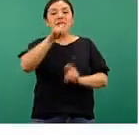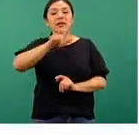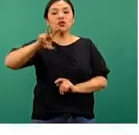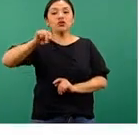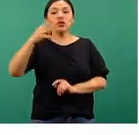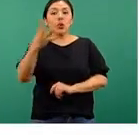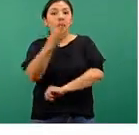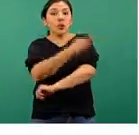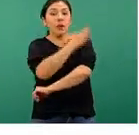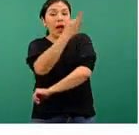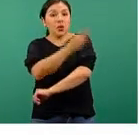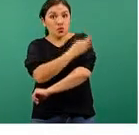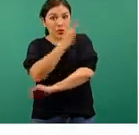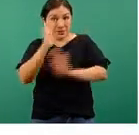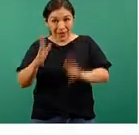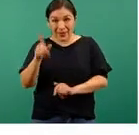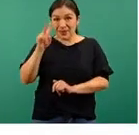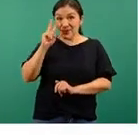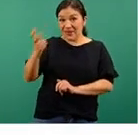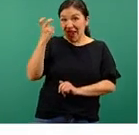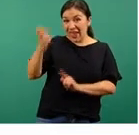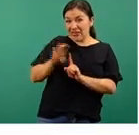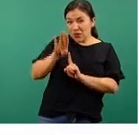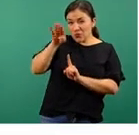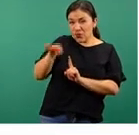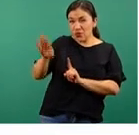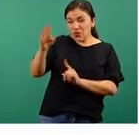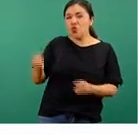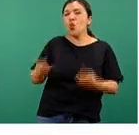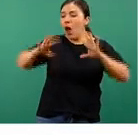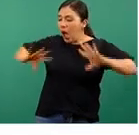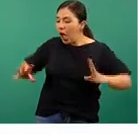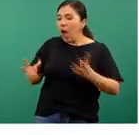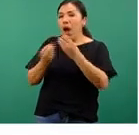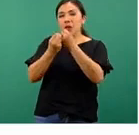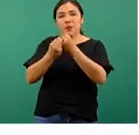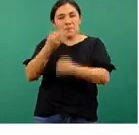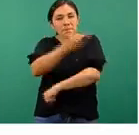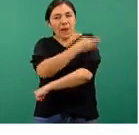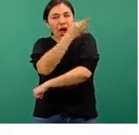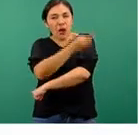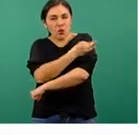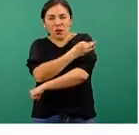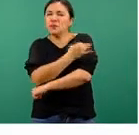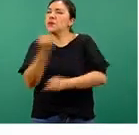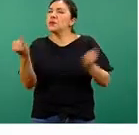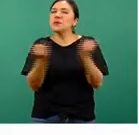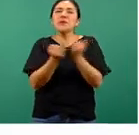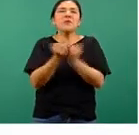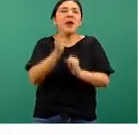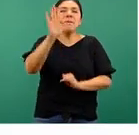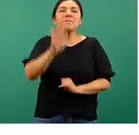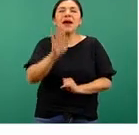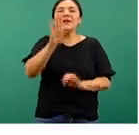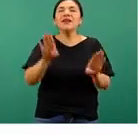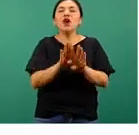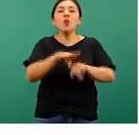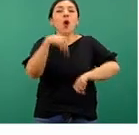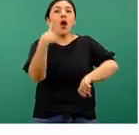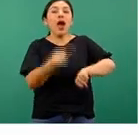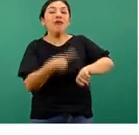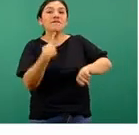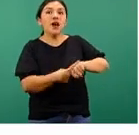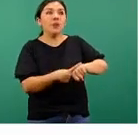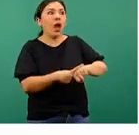4.530.784 dosis de vacuna. En esta gráfica de dosis acumuladas, es semejante a cuando vemos la curva epidémica